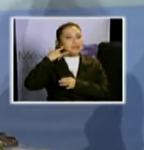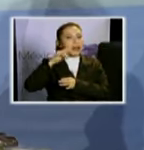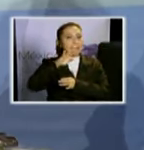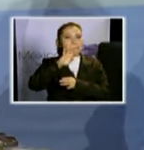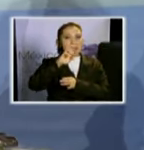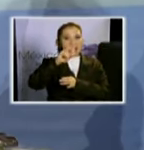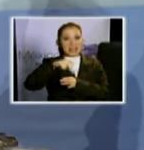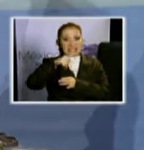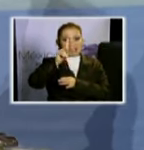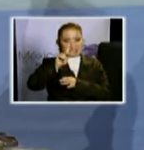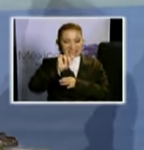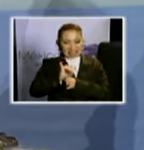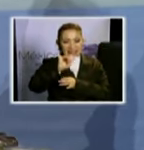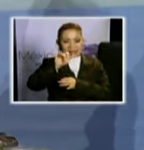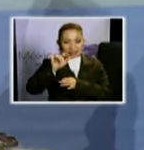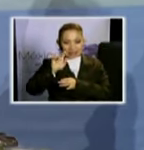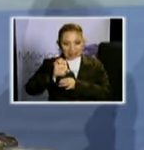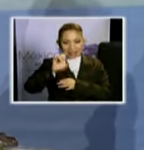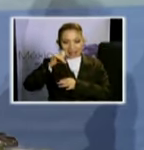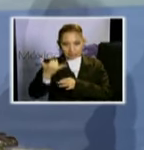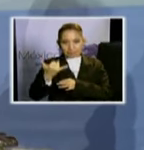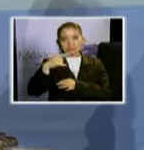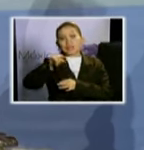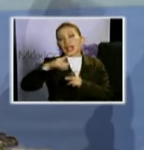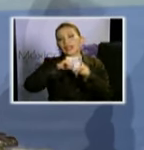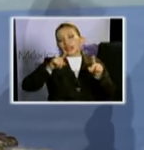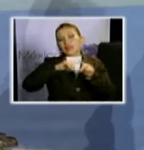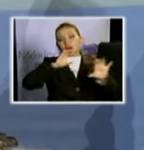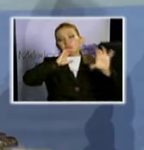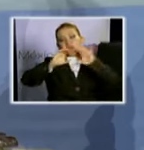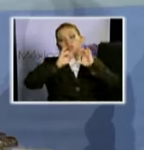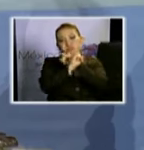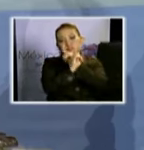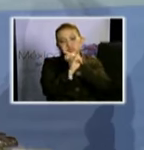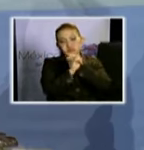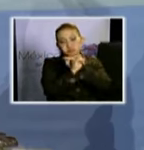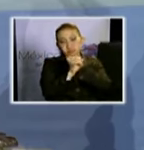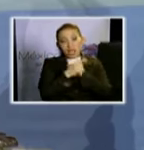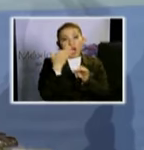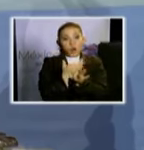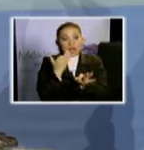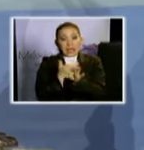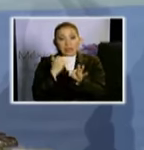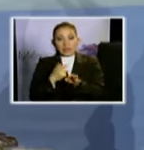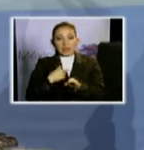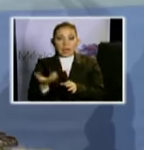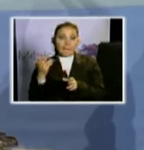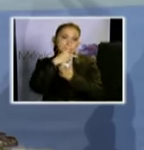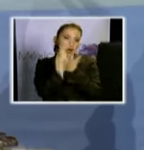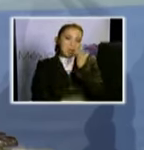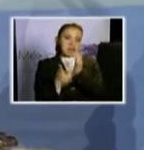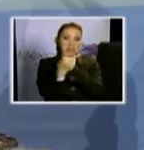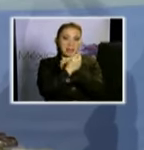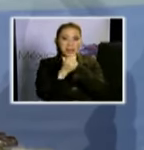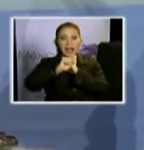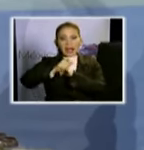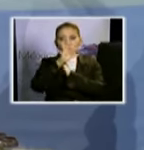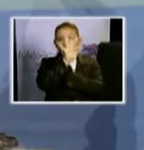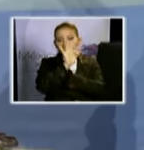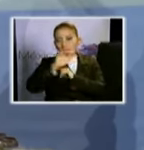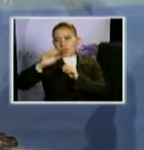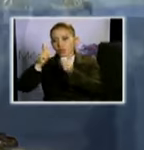Berkeley. Ha sido colaboradora y analista en diversos medios de comunicación electrónicos inscritos. Actualmente conduce varios programas de televisión en Canal